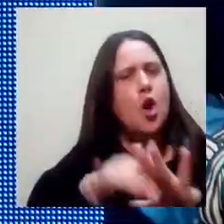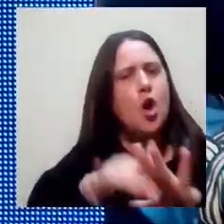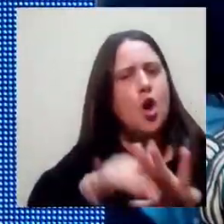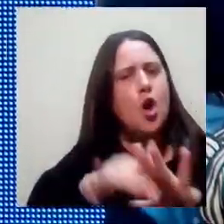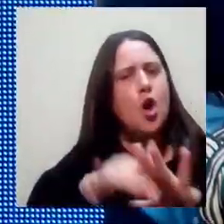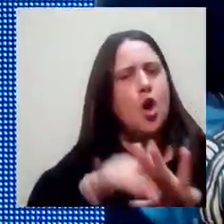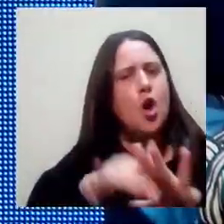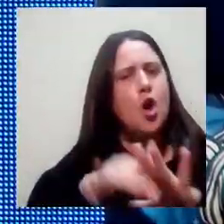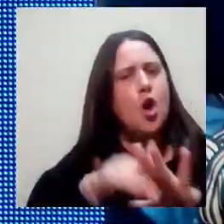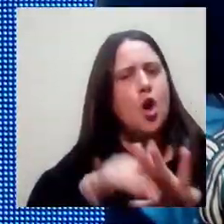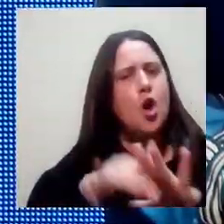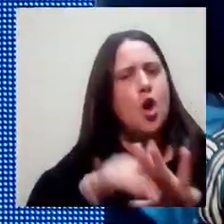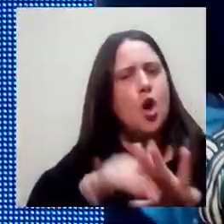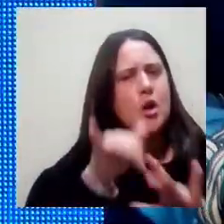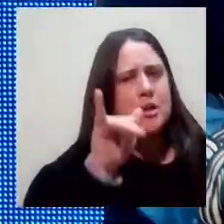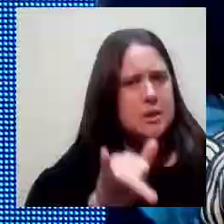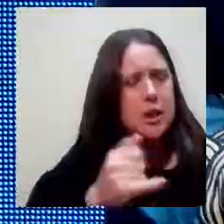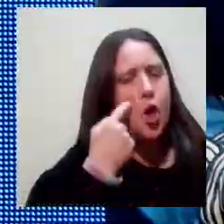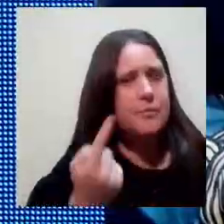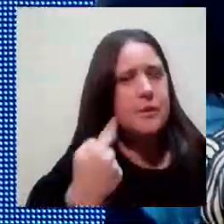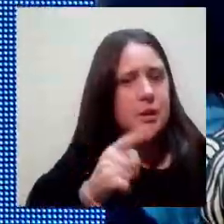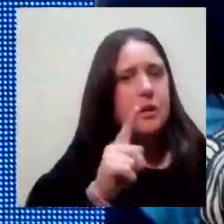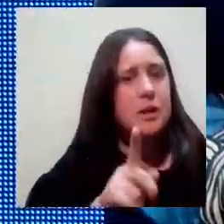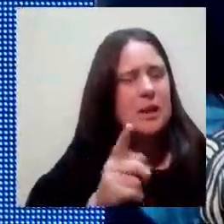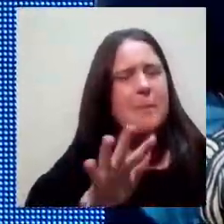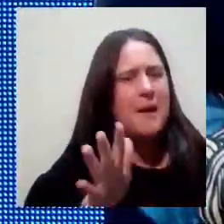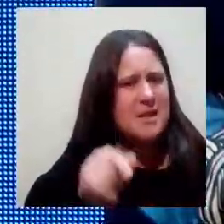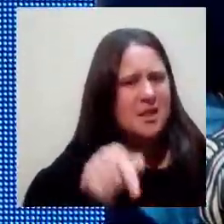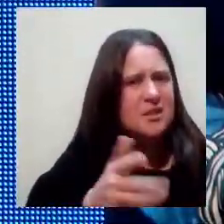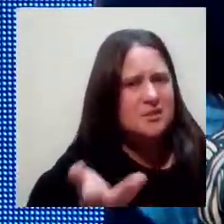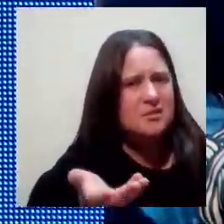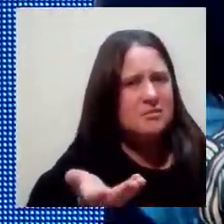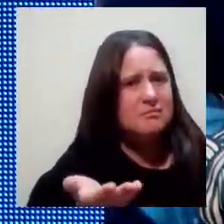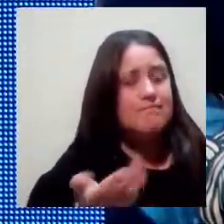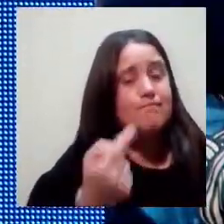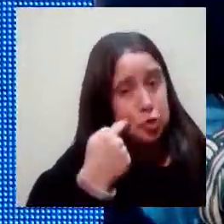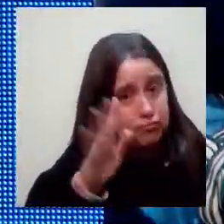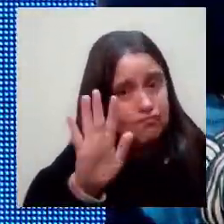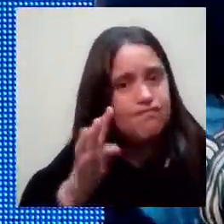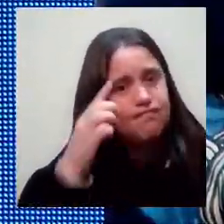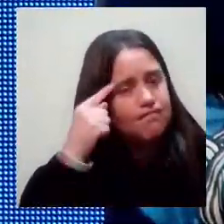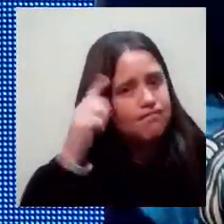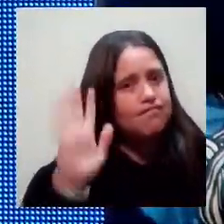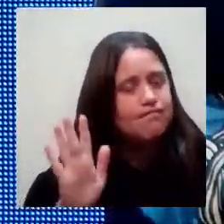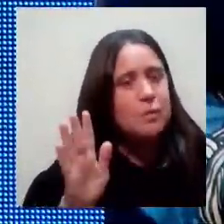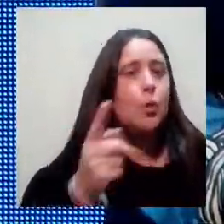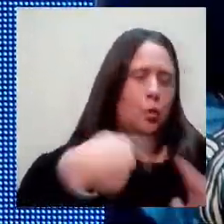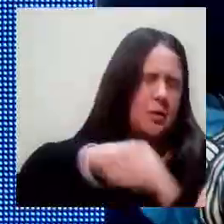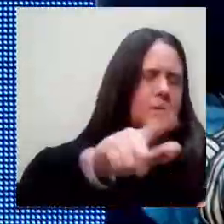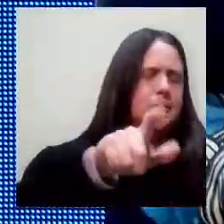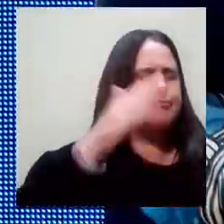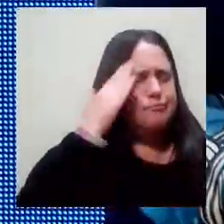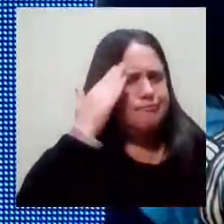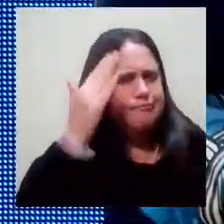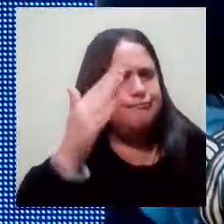después leer palabras si no tienen fluidez lectora? ¿Qué pasa ahí? Mi hipótesis, ustedes sabrán mucho mejor que yo, pueden pensar en sus prácticas de